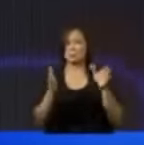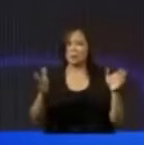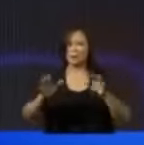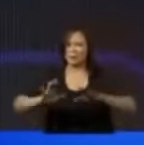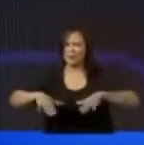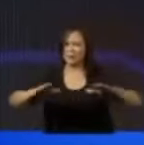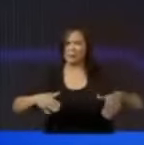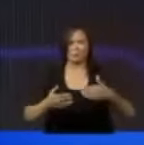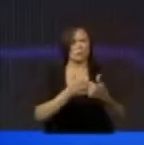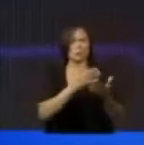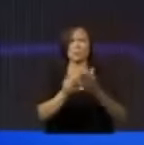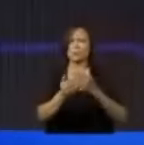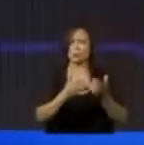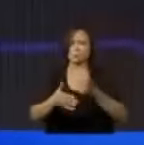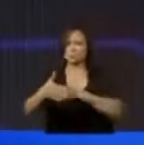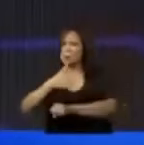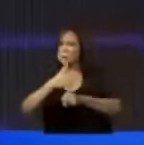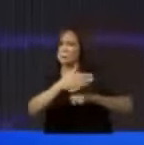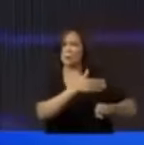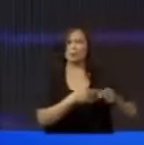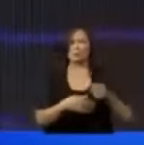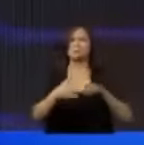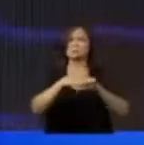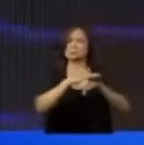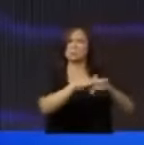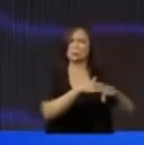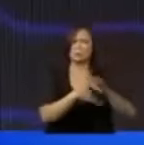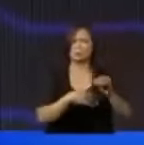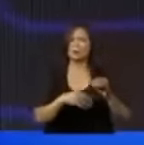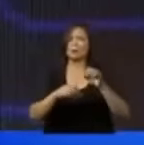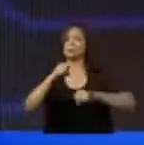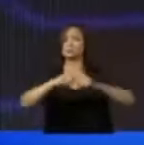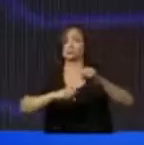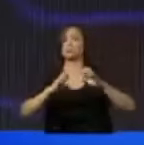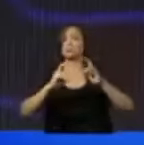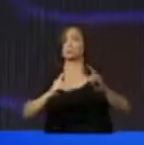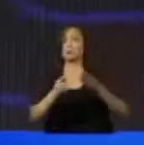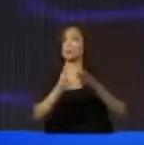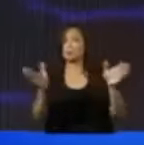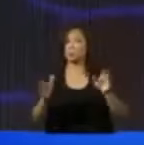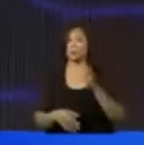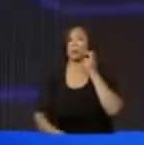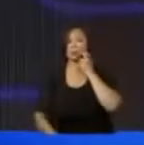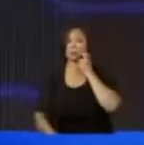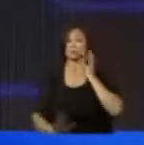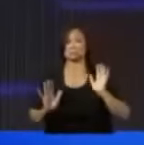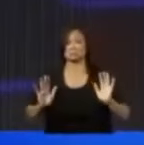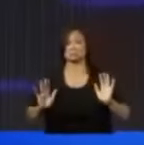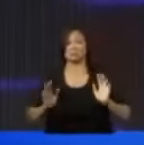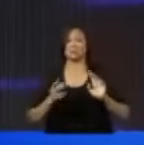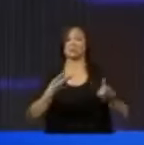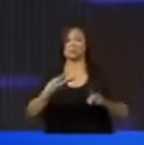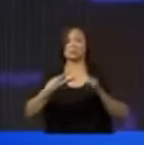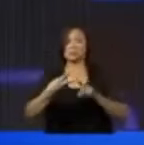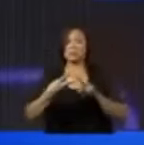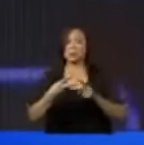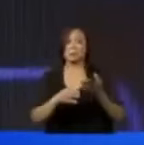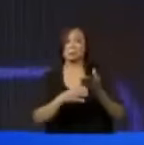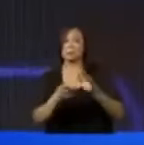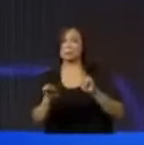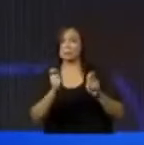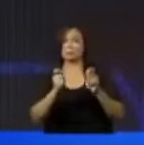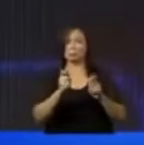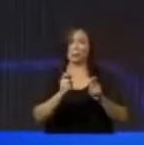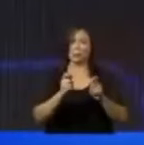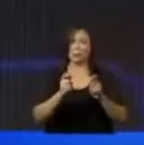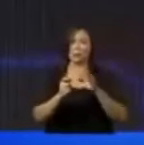de los niños, no importa dónde hayan nacido y vivan, tienen acceso a un sistema de educación pública gratuita. En segundo lugar, se han mejorado